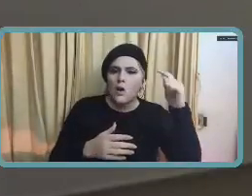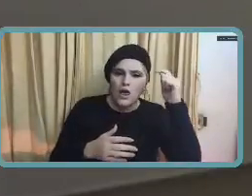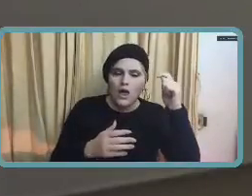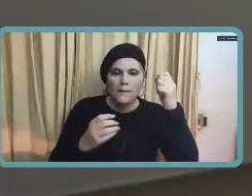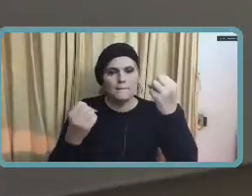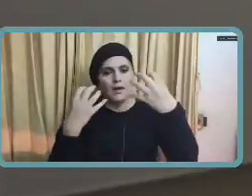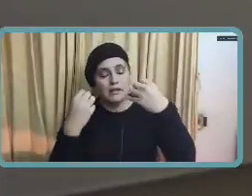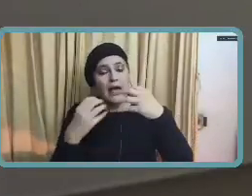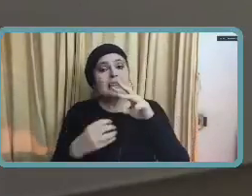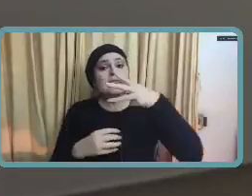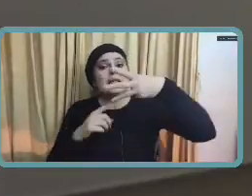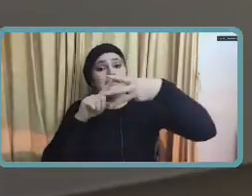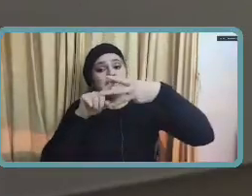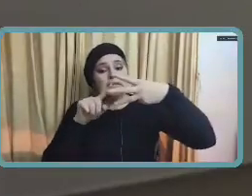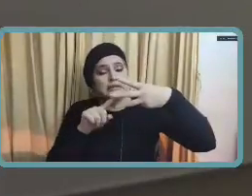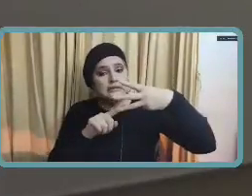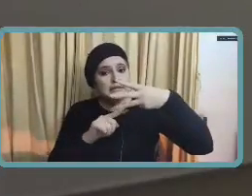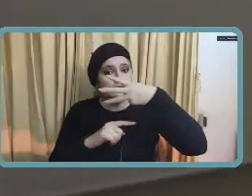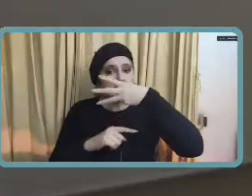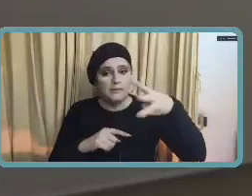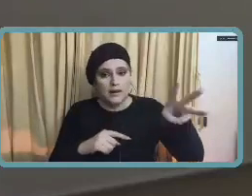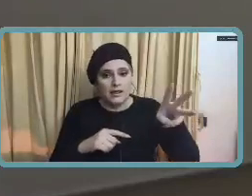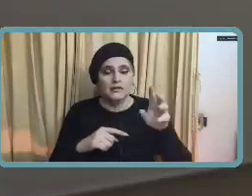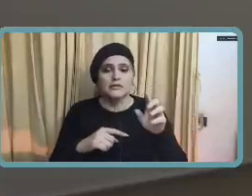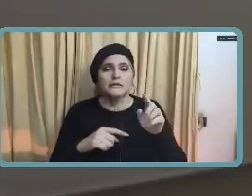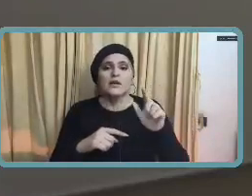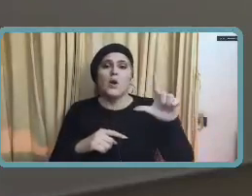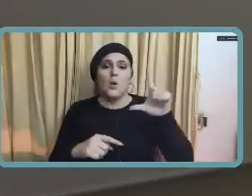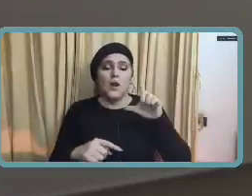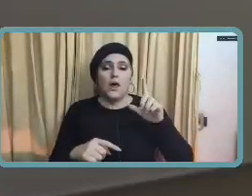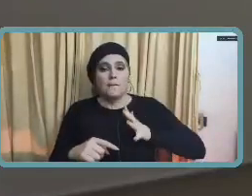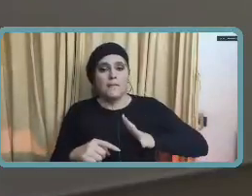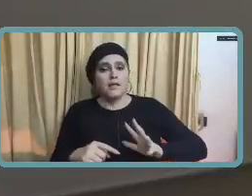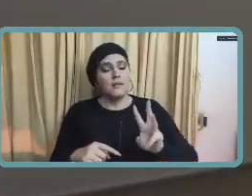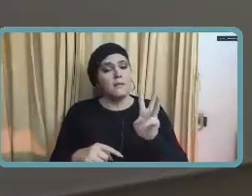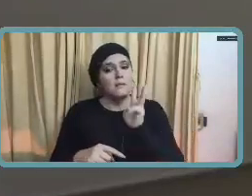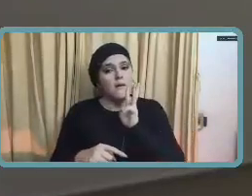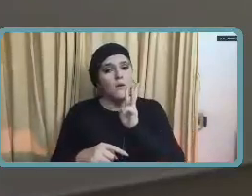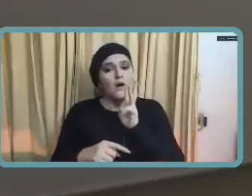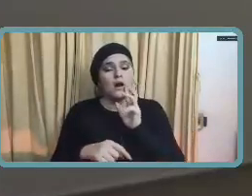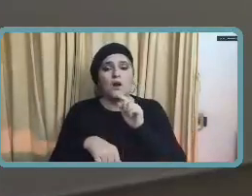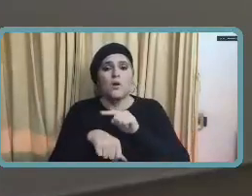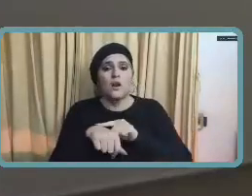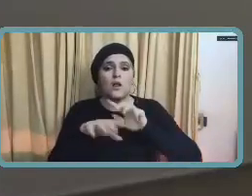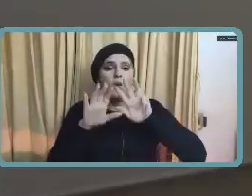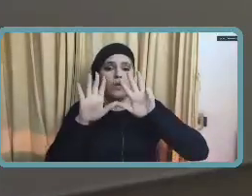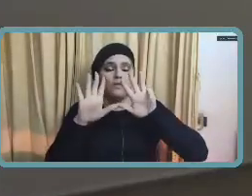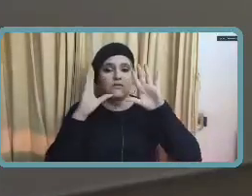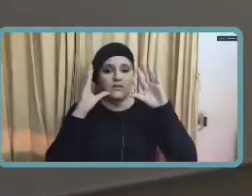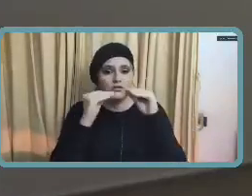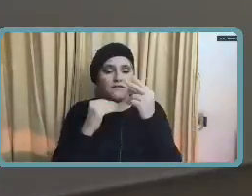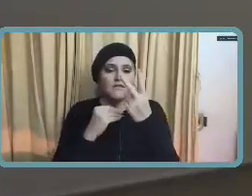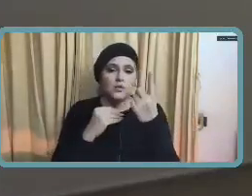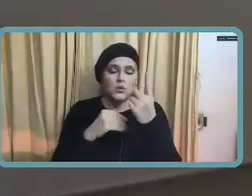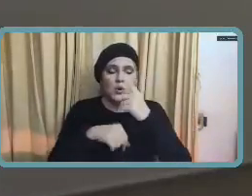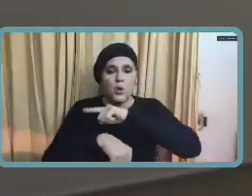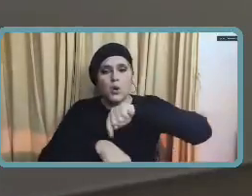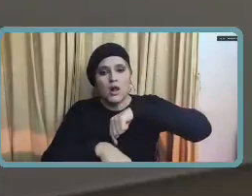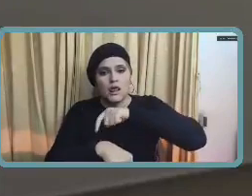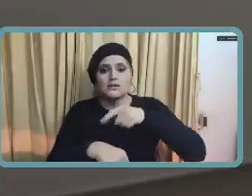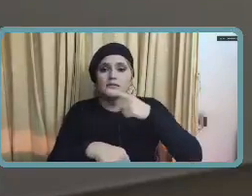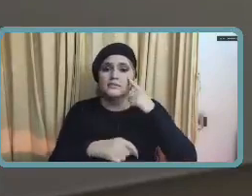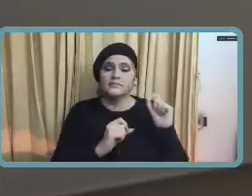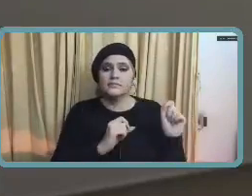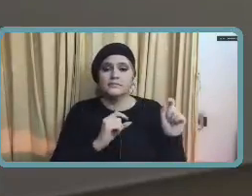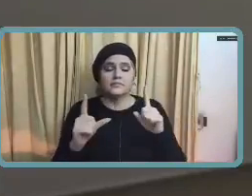estar reuniéndonos cada lunes, martes y miércoles a las 21 horas por esta transmisión en vivo en el Facebook,